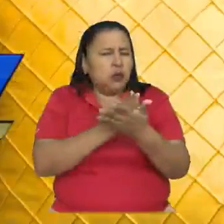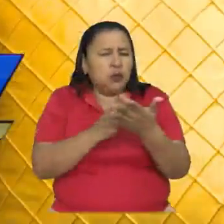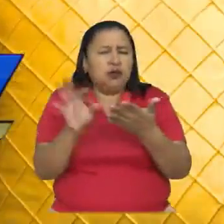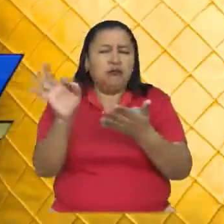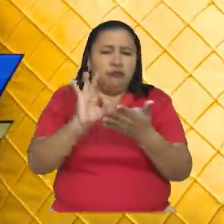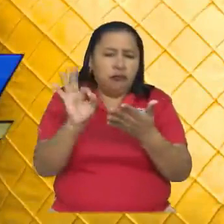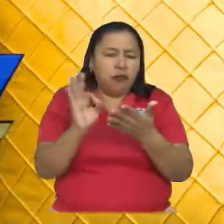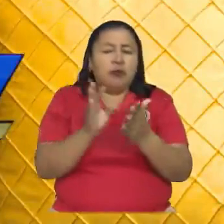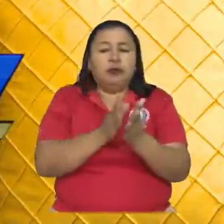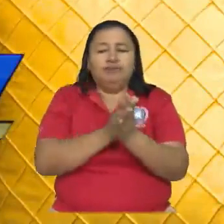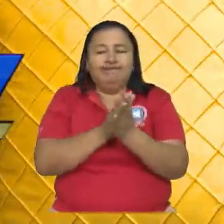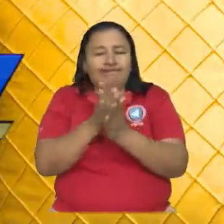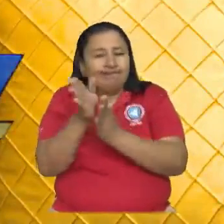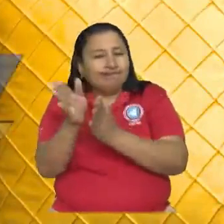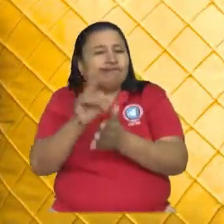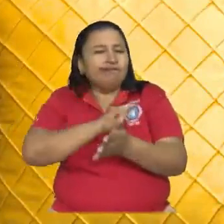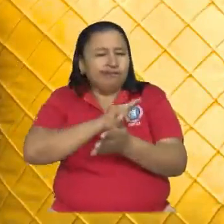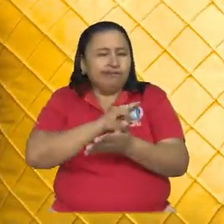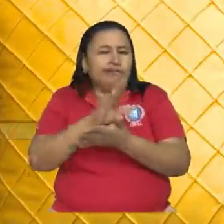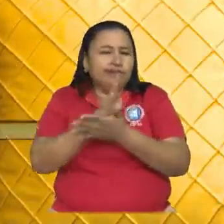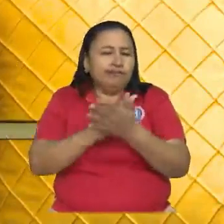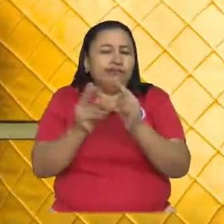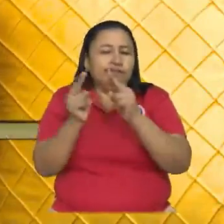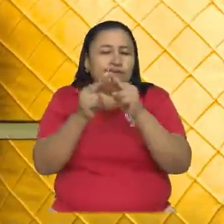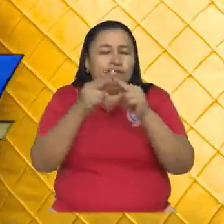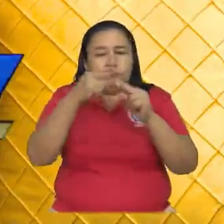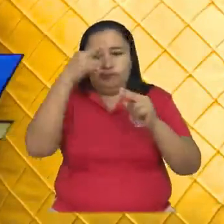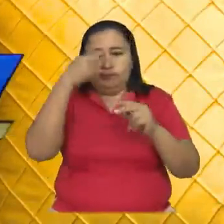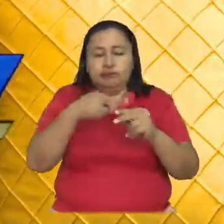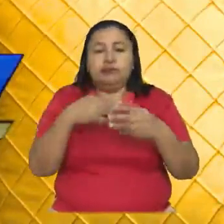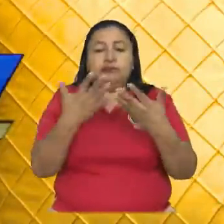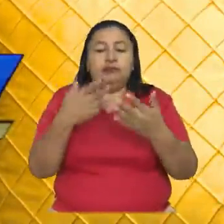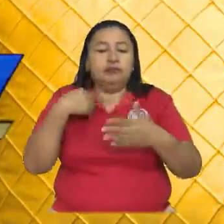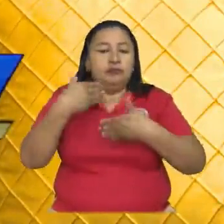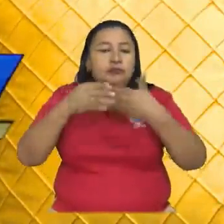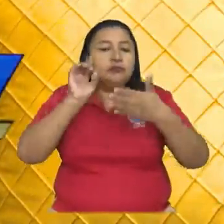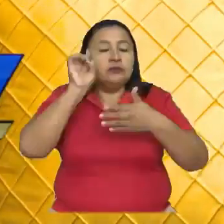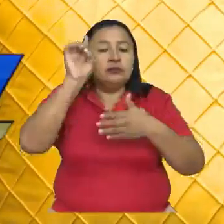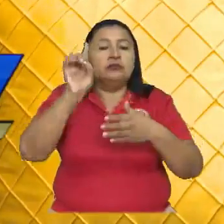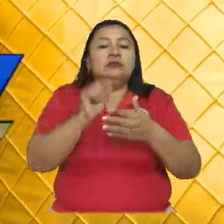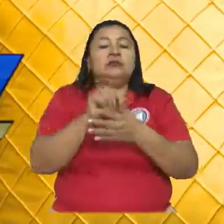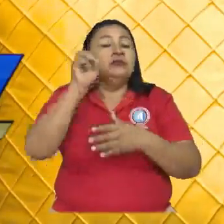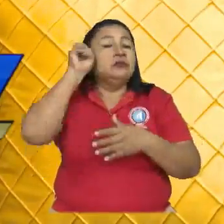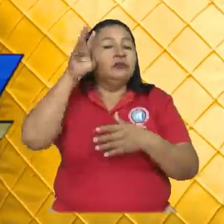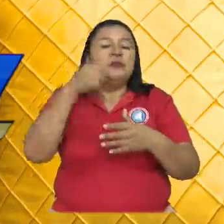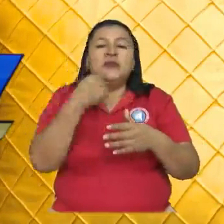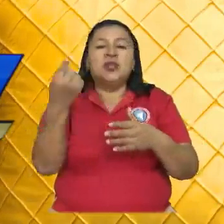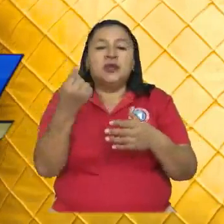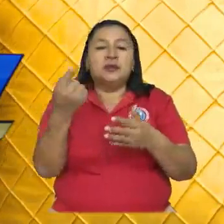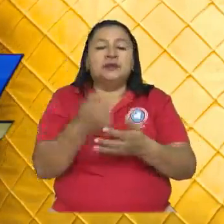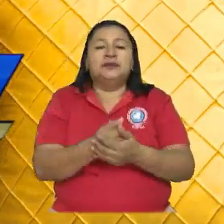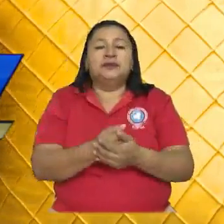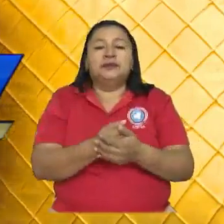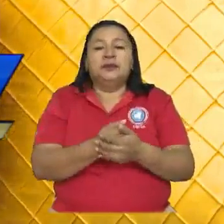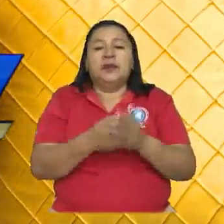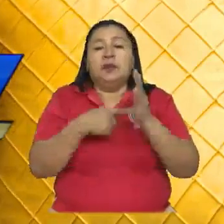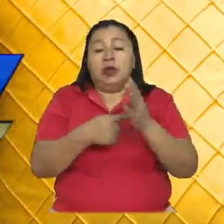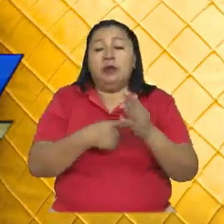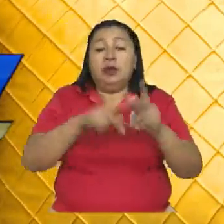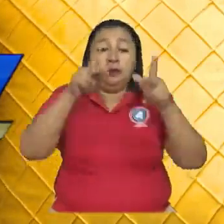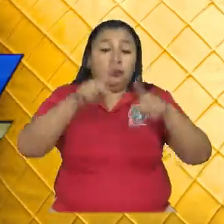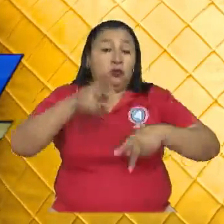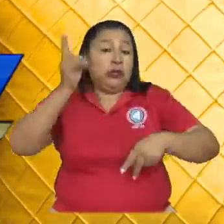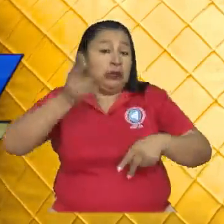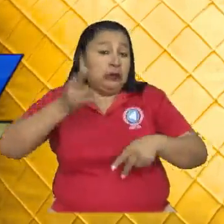manera también tienen una responsabilidad en el desarrollo del turismo. Me refiero, por ejemplo, a los